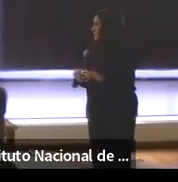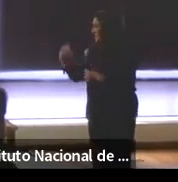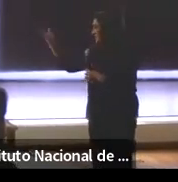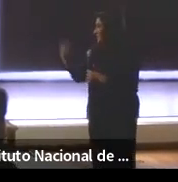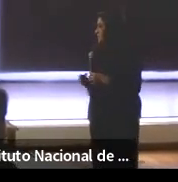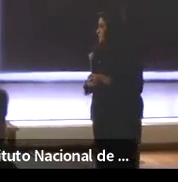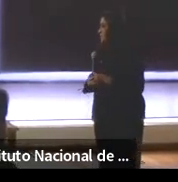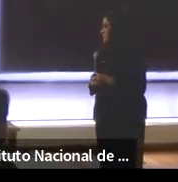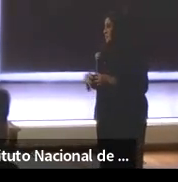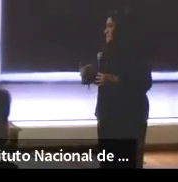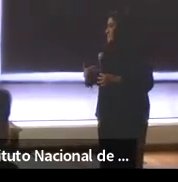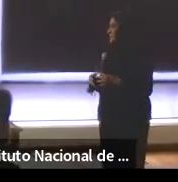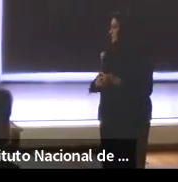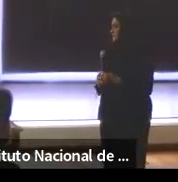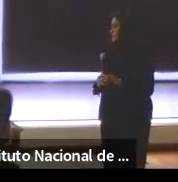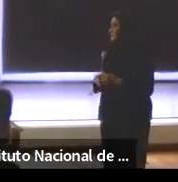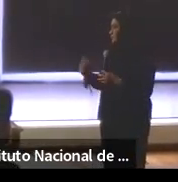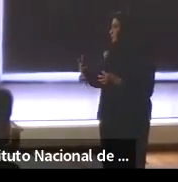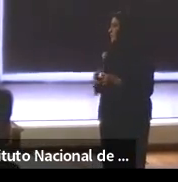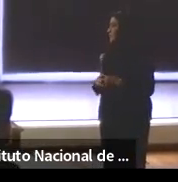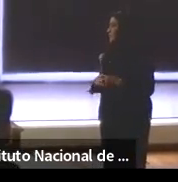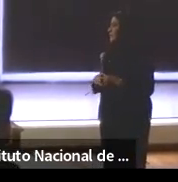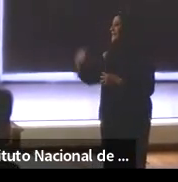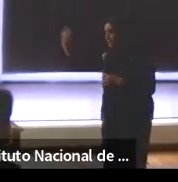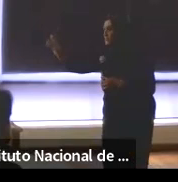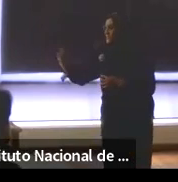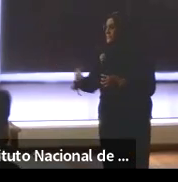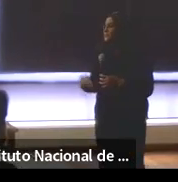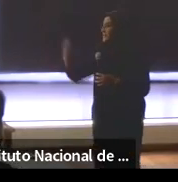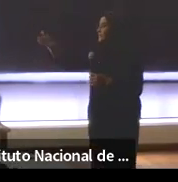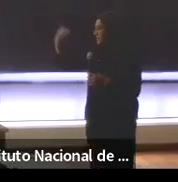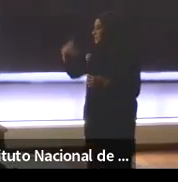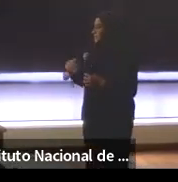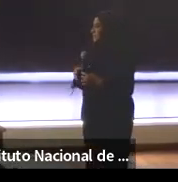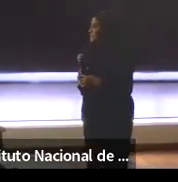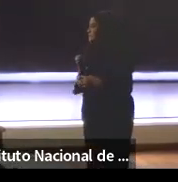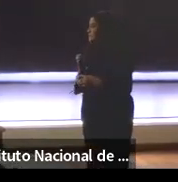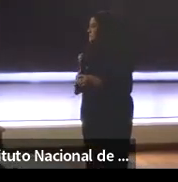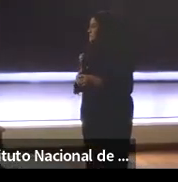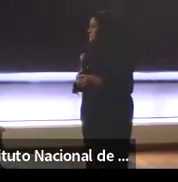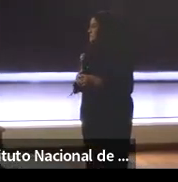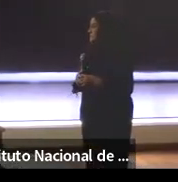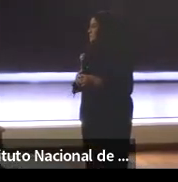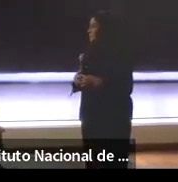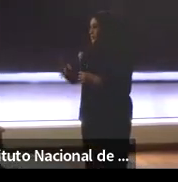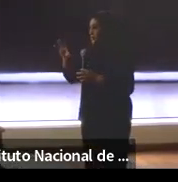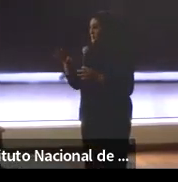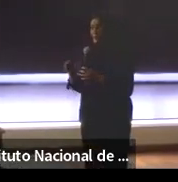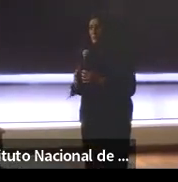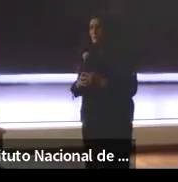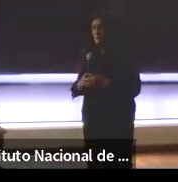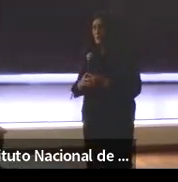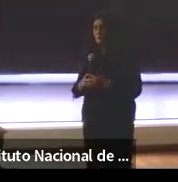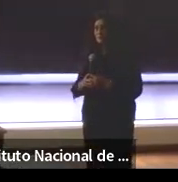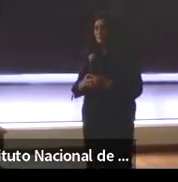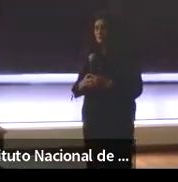de hacerlo su Estilo su forma y la interpretación tiene que ver contigo no te